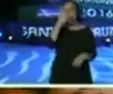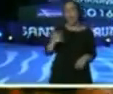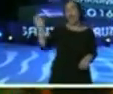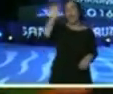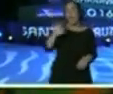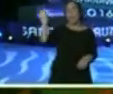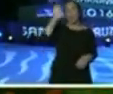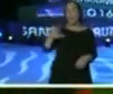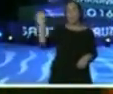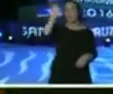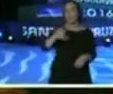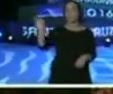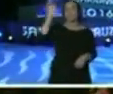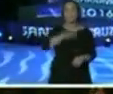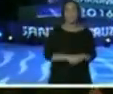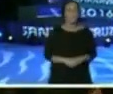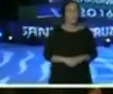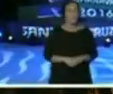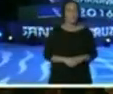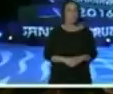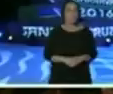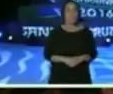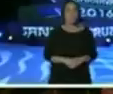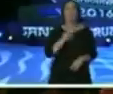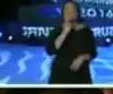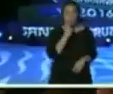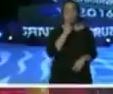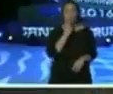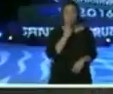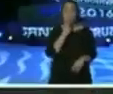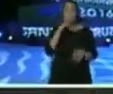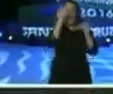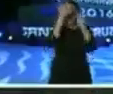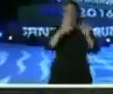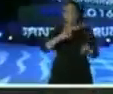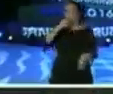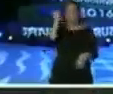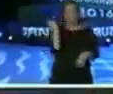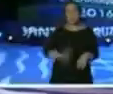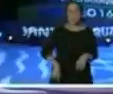Presupuesto de mierda.